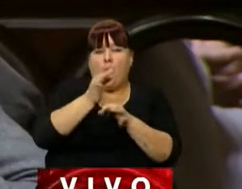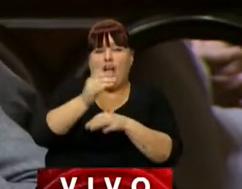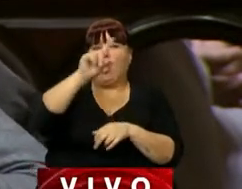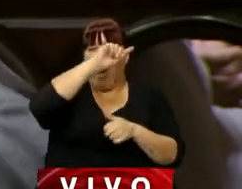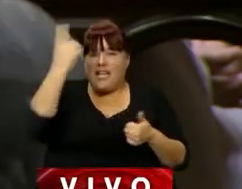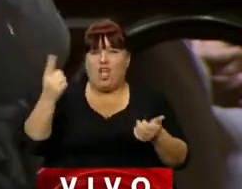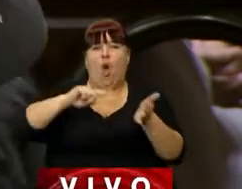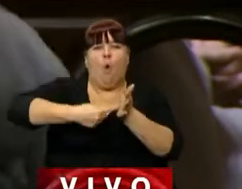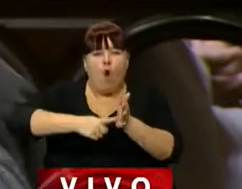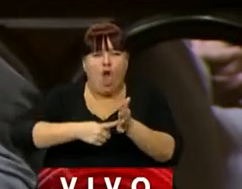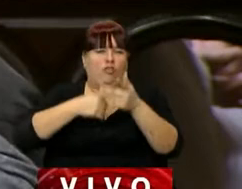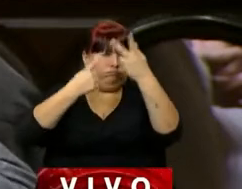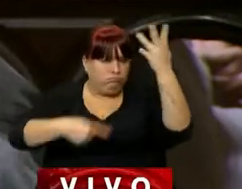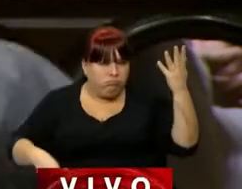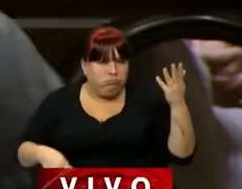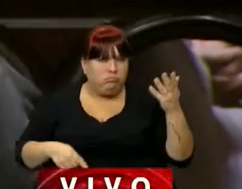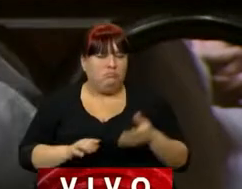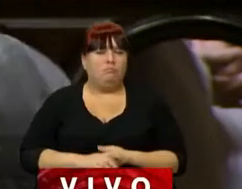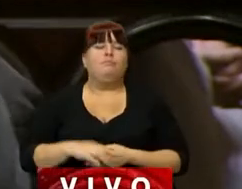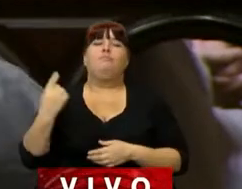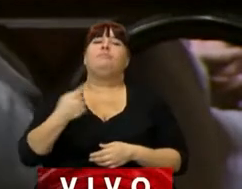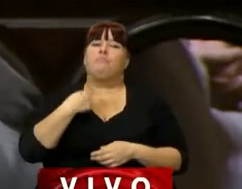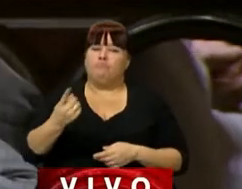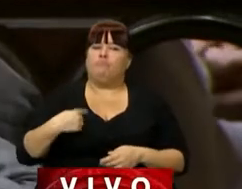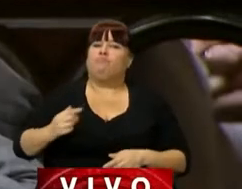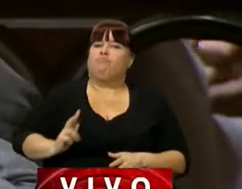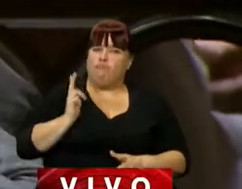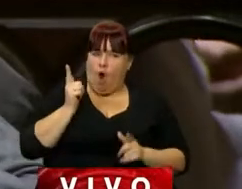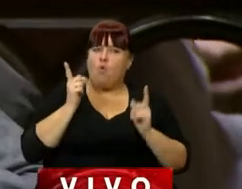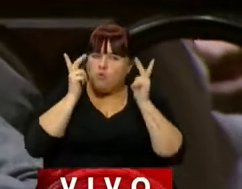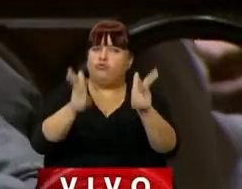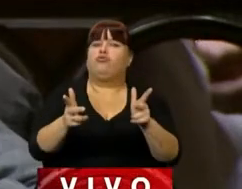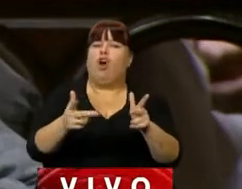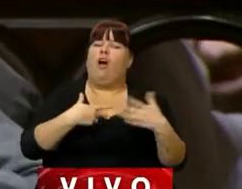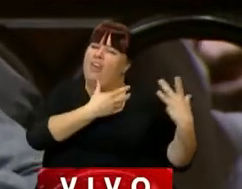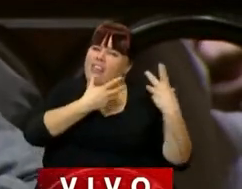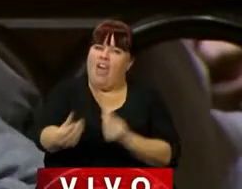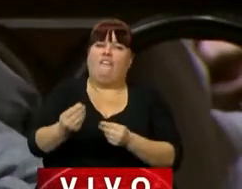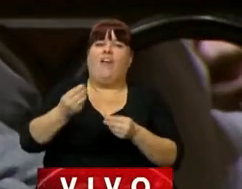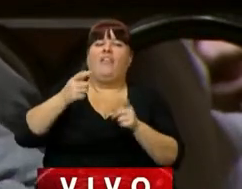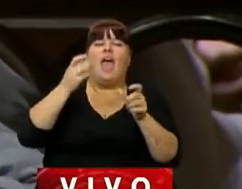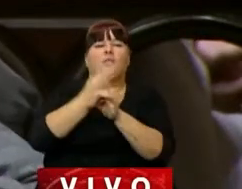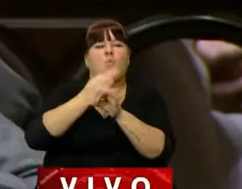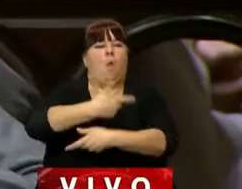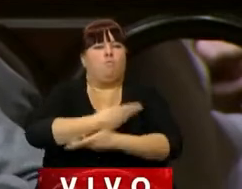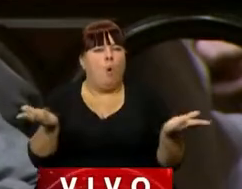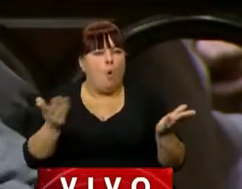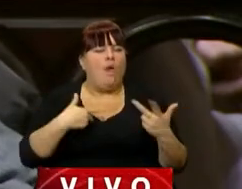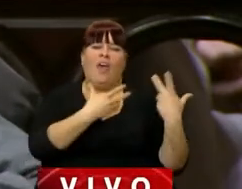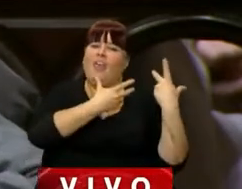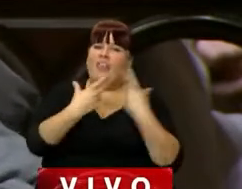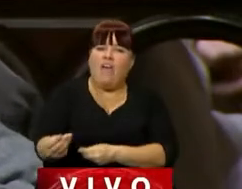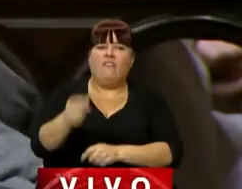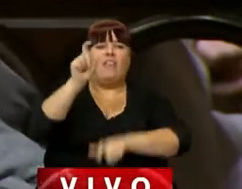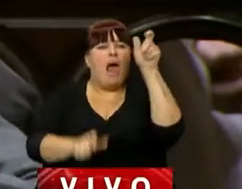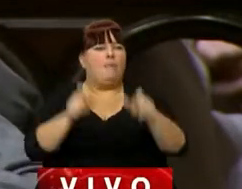nacional, bonaerense y otras. Decimos con orgullo, defendemos la escuela pública,